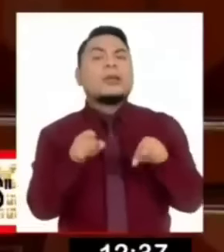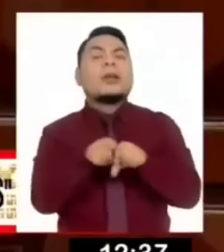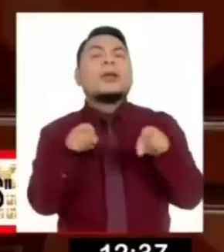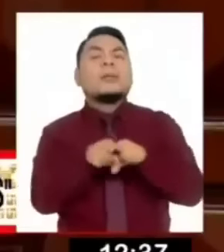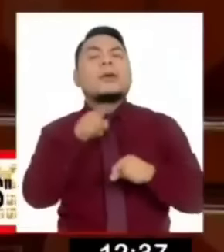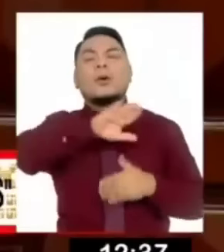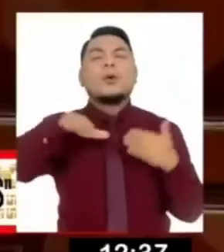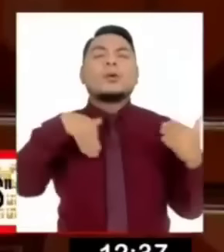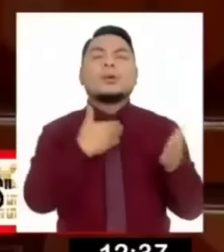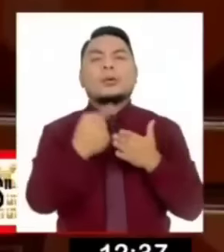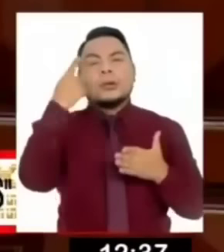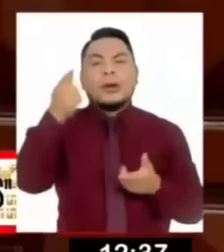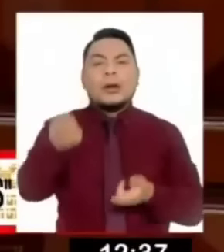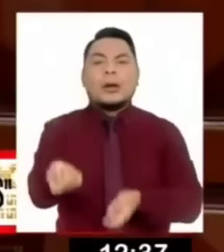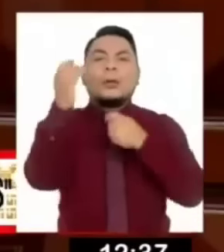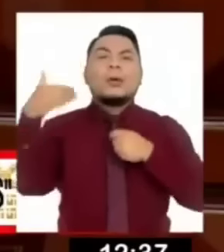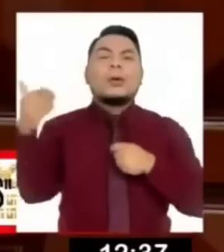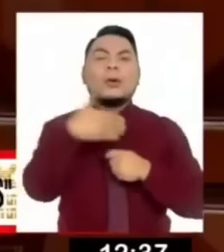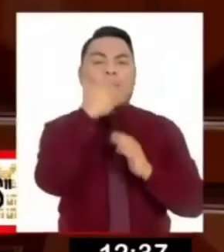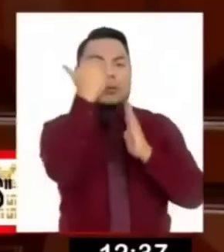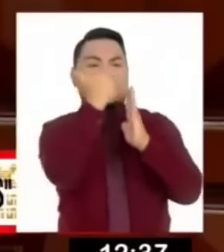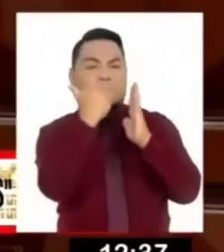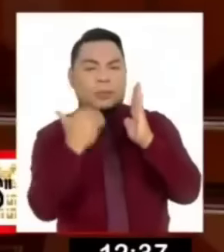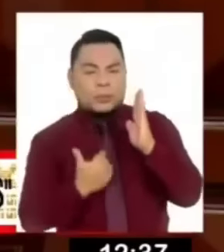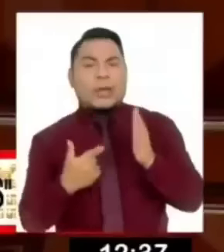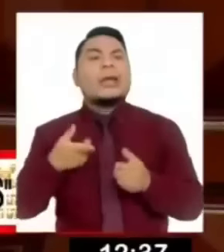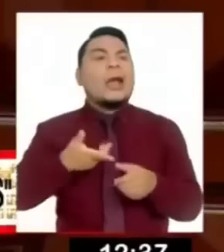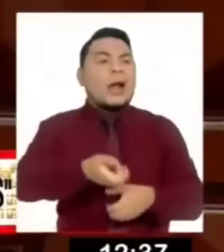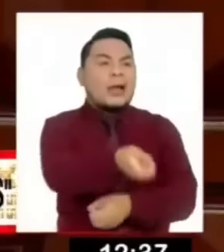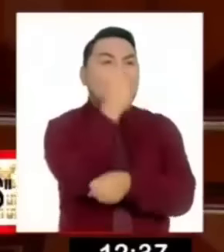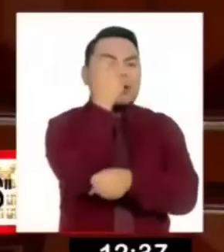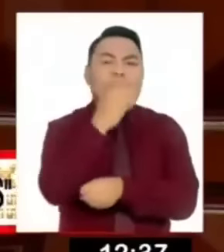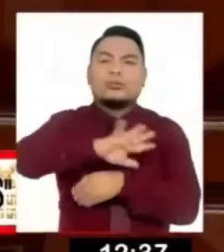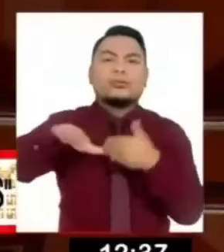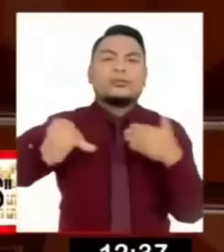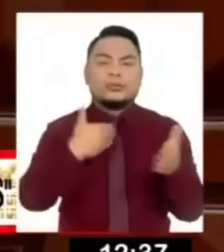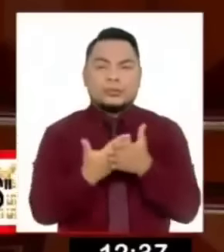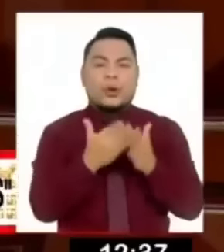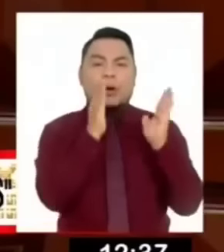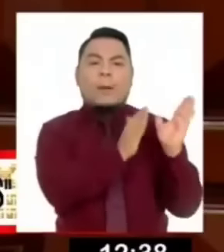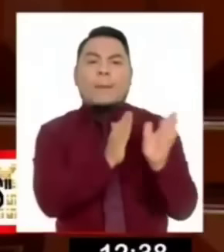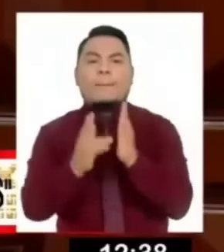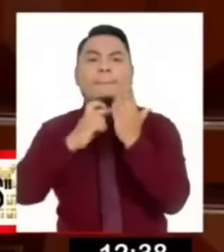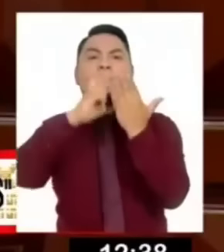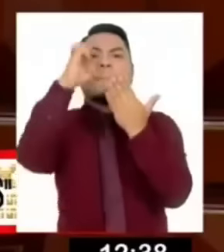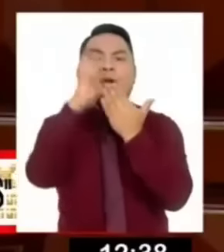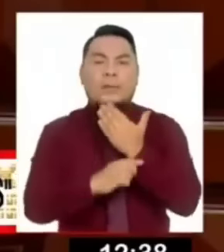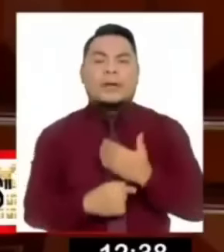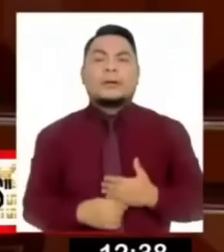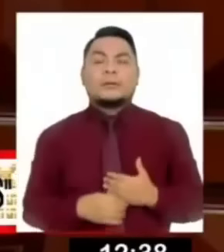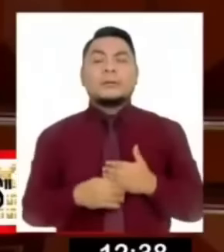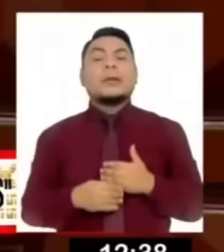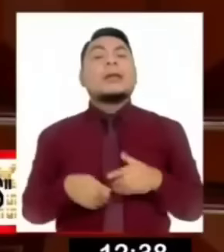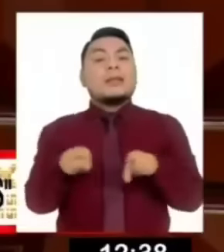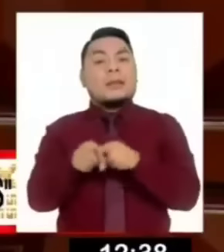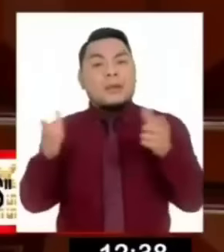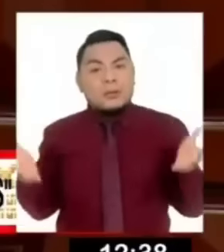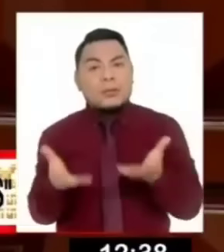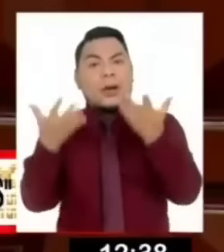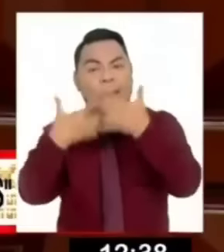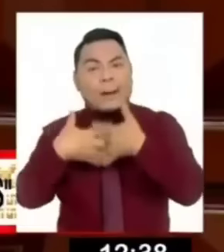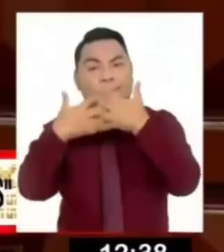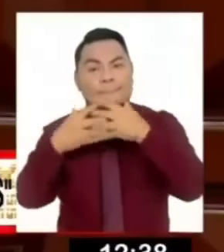ampliación y diversificación de pesca para el consumo y la acuicultura. Promoveremos la micro y pequeña empresa de acuicultura